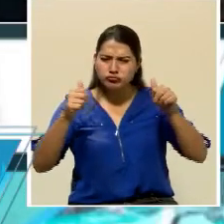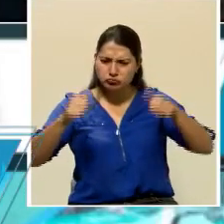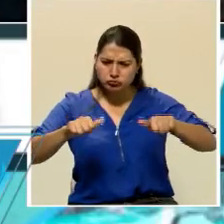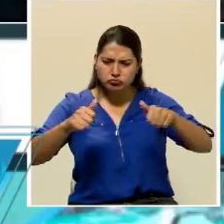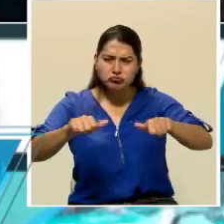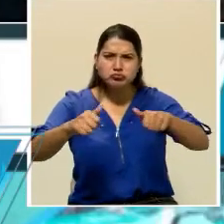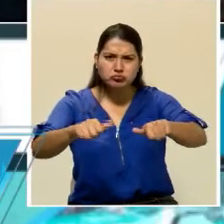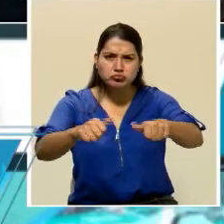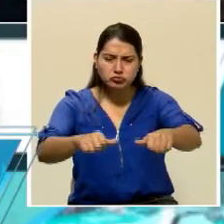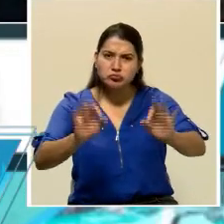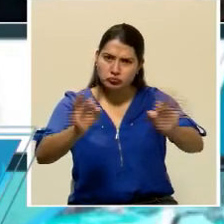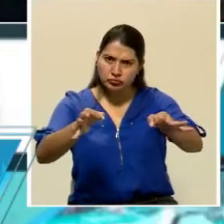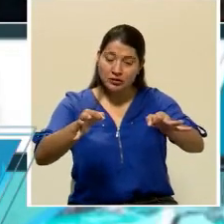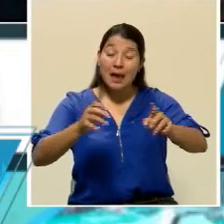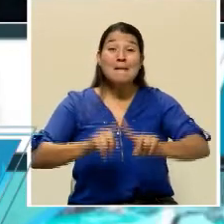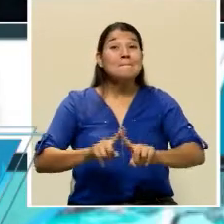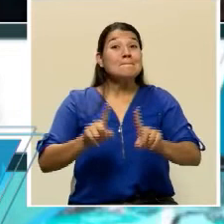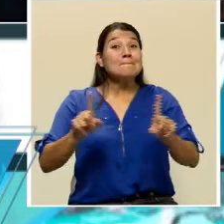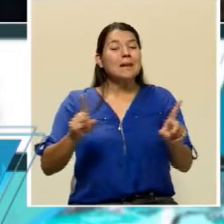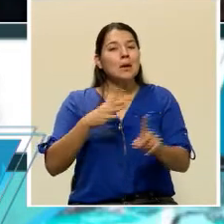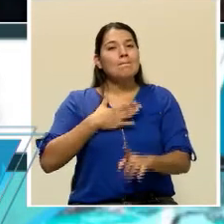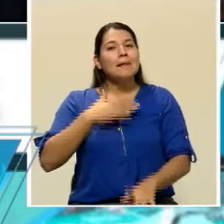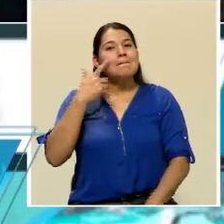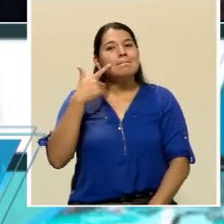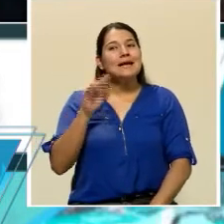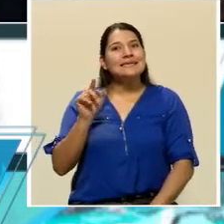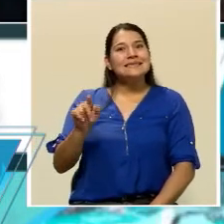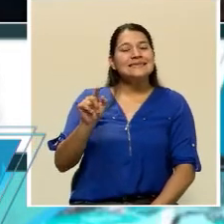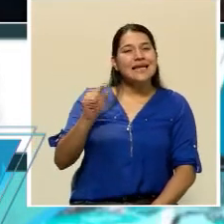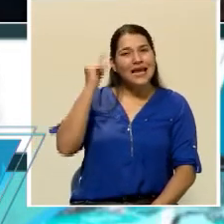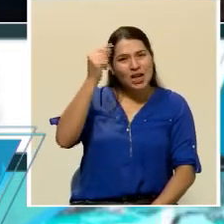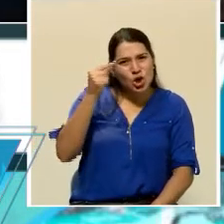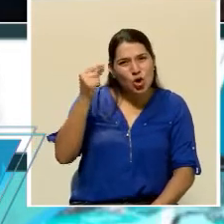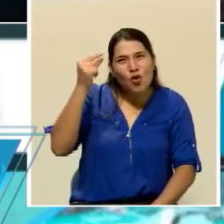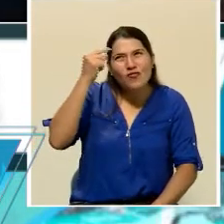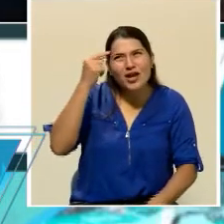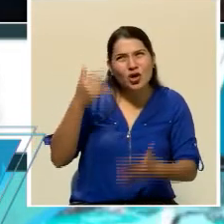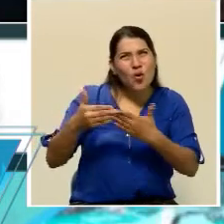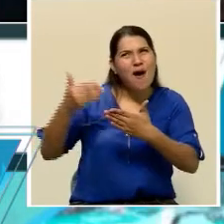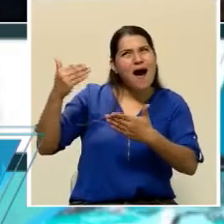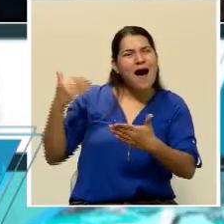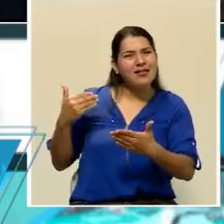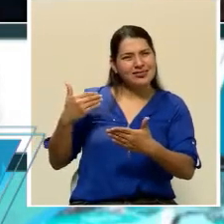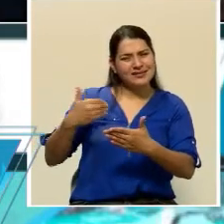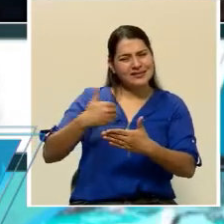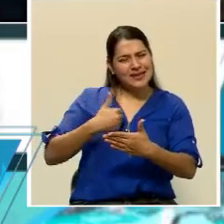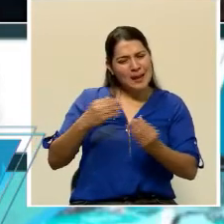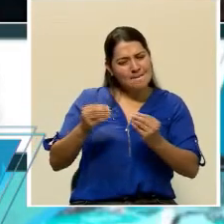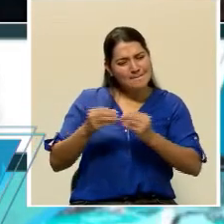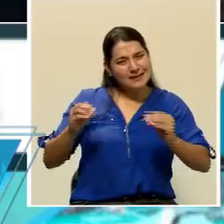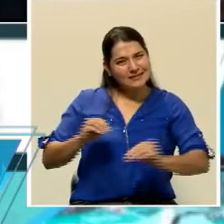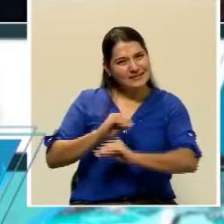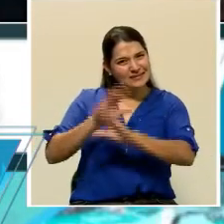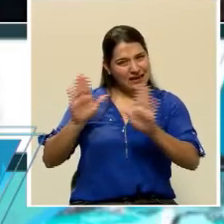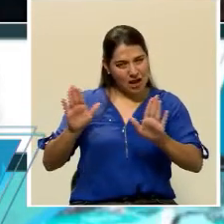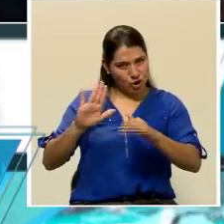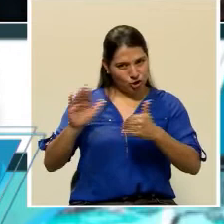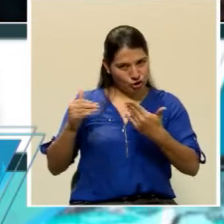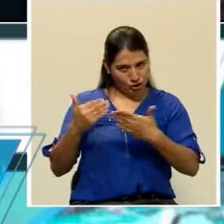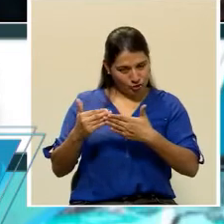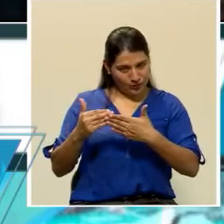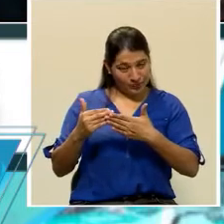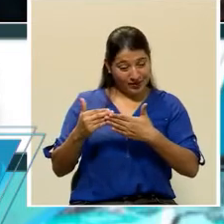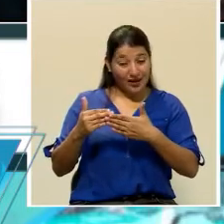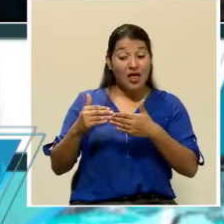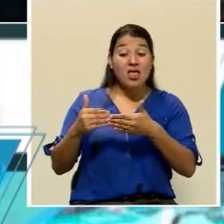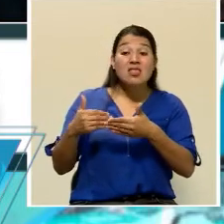esto, pero me parece que el Ejecutivo la tenía más clara. Pasados los primeros meses,